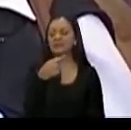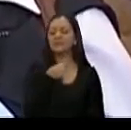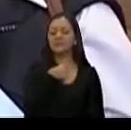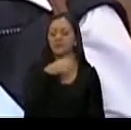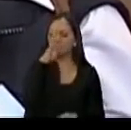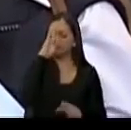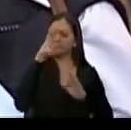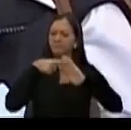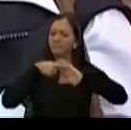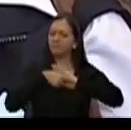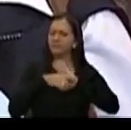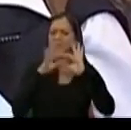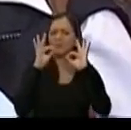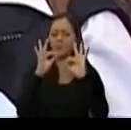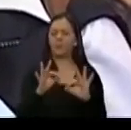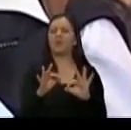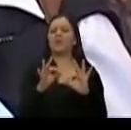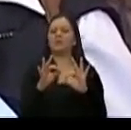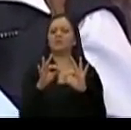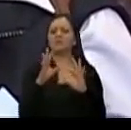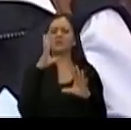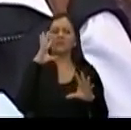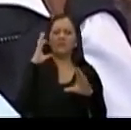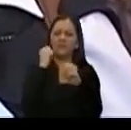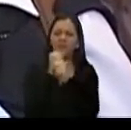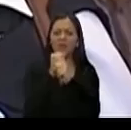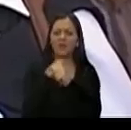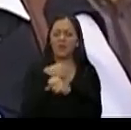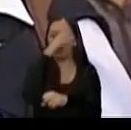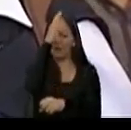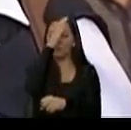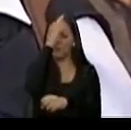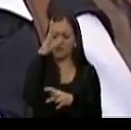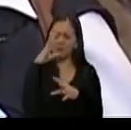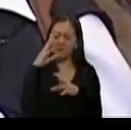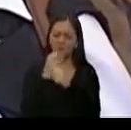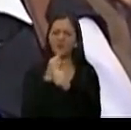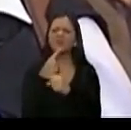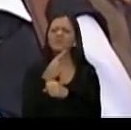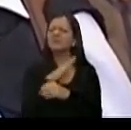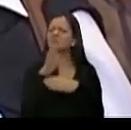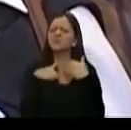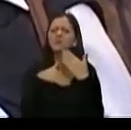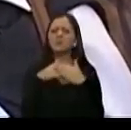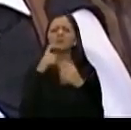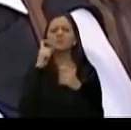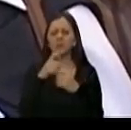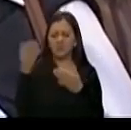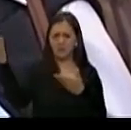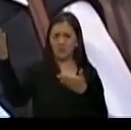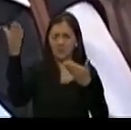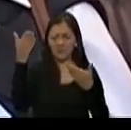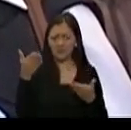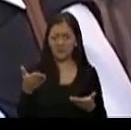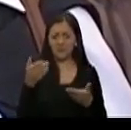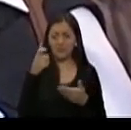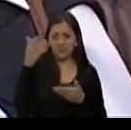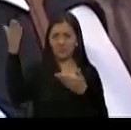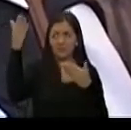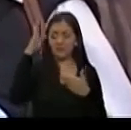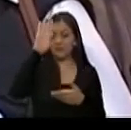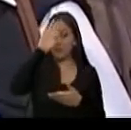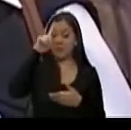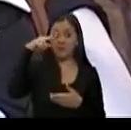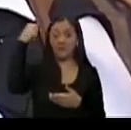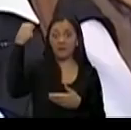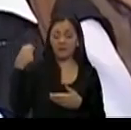fe como católicos. ¿Estamos preparados espiritualmente para recibir al Papa? Hay muchos temas que el